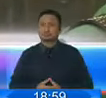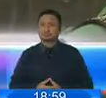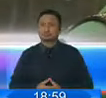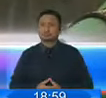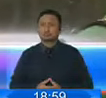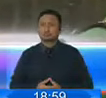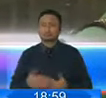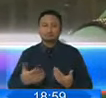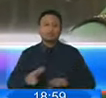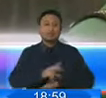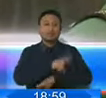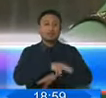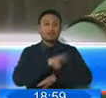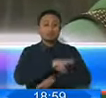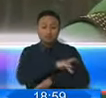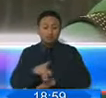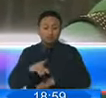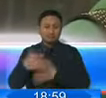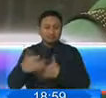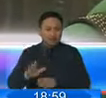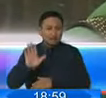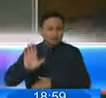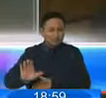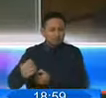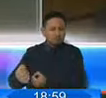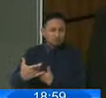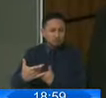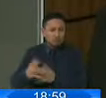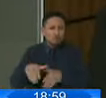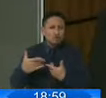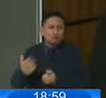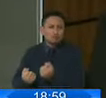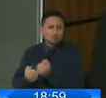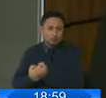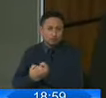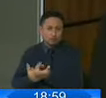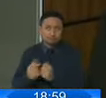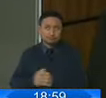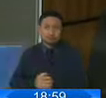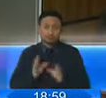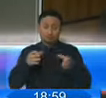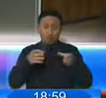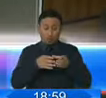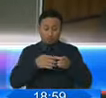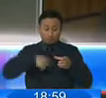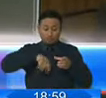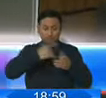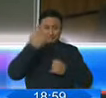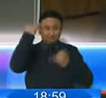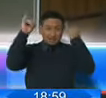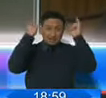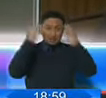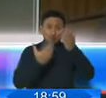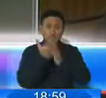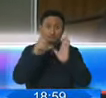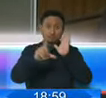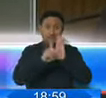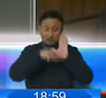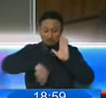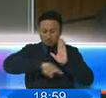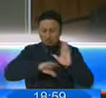puede dar para dar luz a lo que podamos hacer nosotros. También la comisión va a dedicarse a desarrollar iniciativas legislativas con